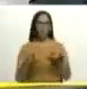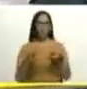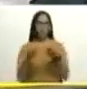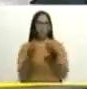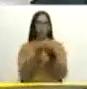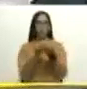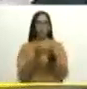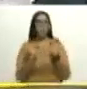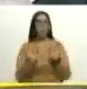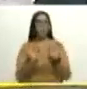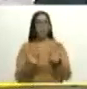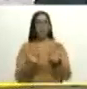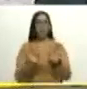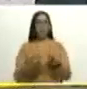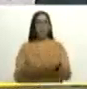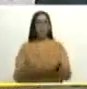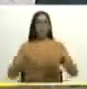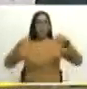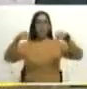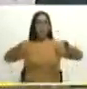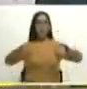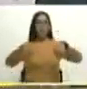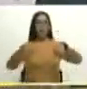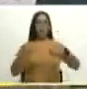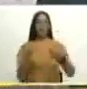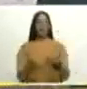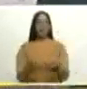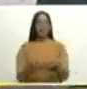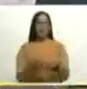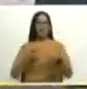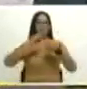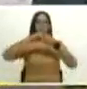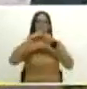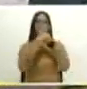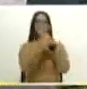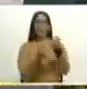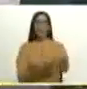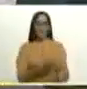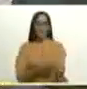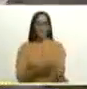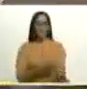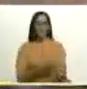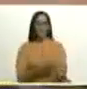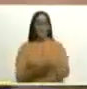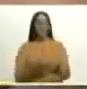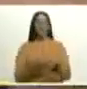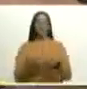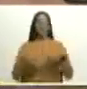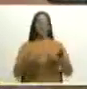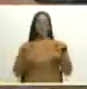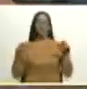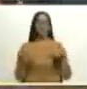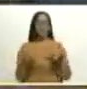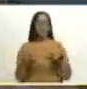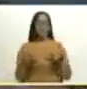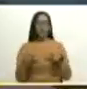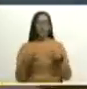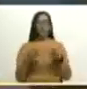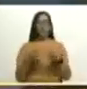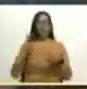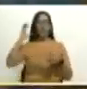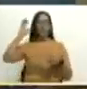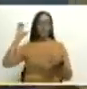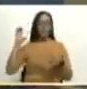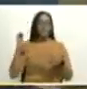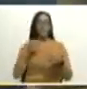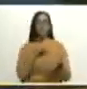especiales. Hoy por hoy las hemos hermanado con zonas y provincias de